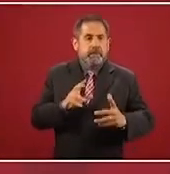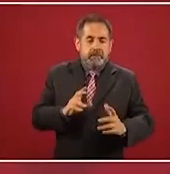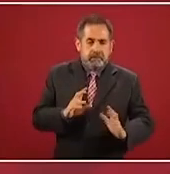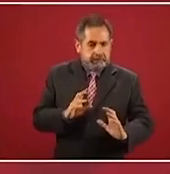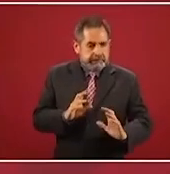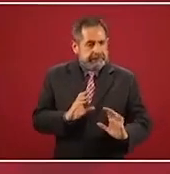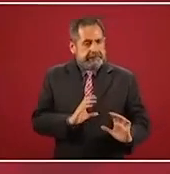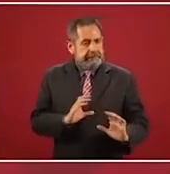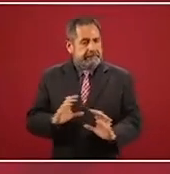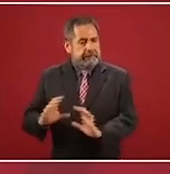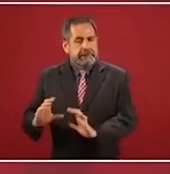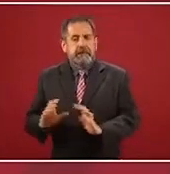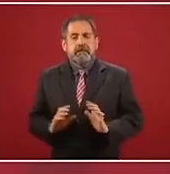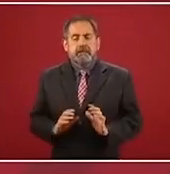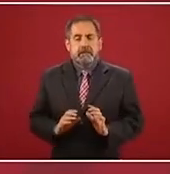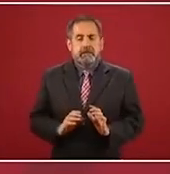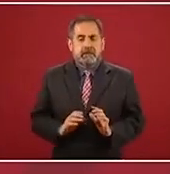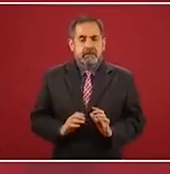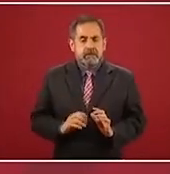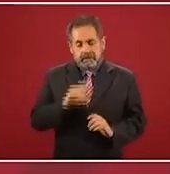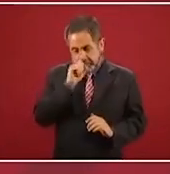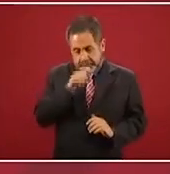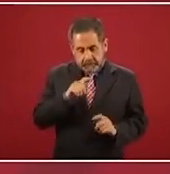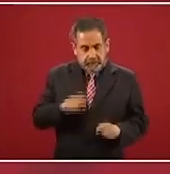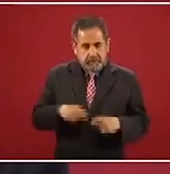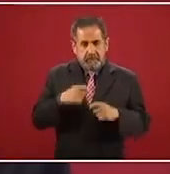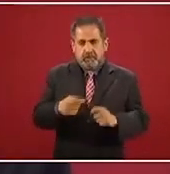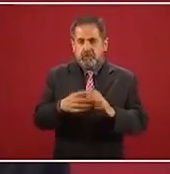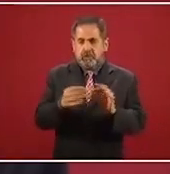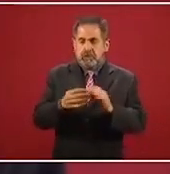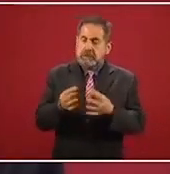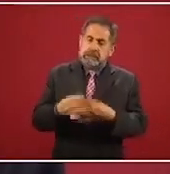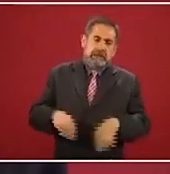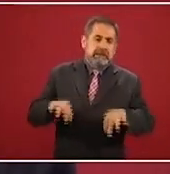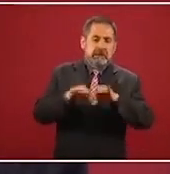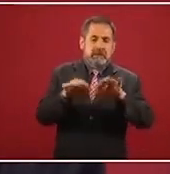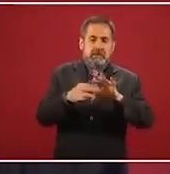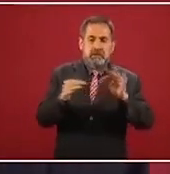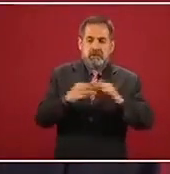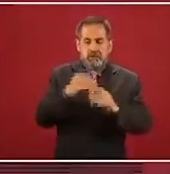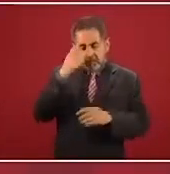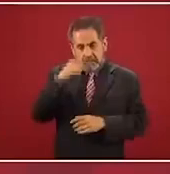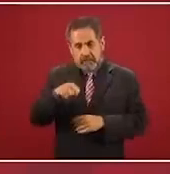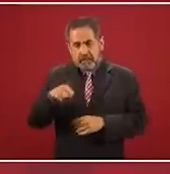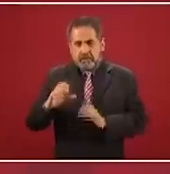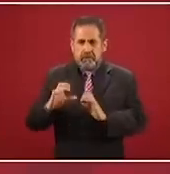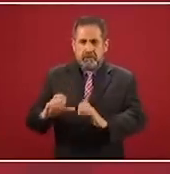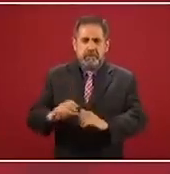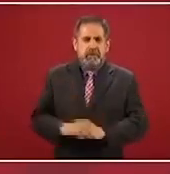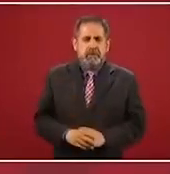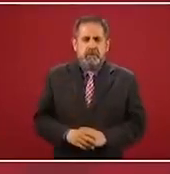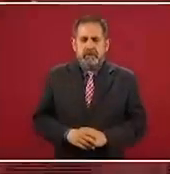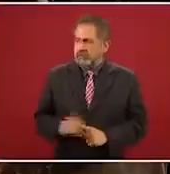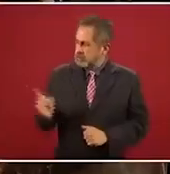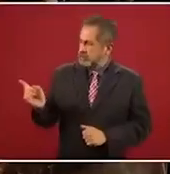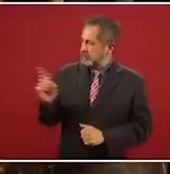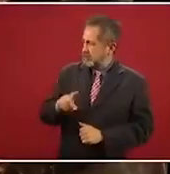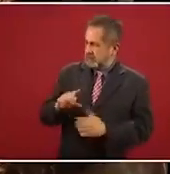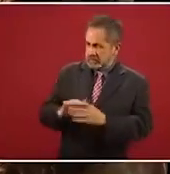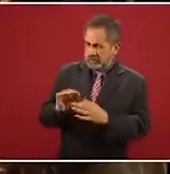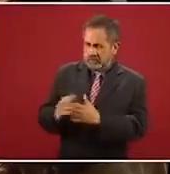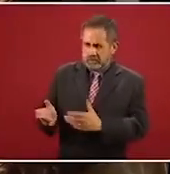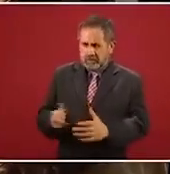Se está dándole mucha importancia a lo preventivo. ¿No puedes, doctor,